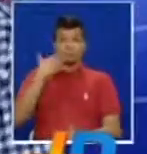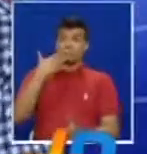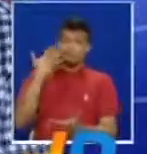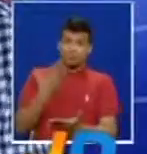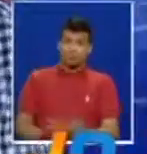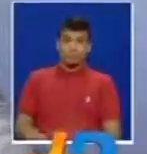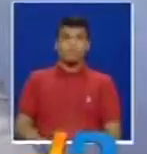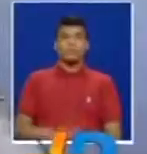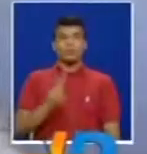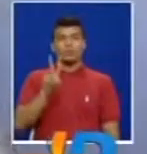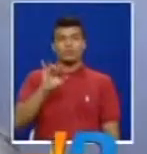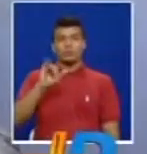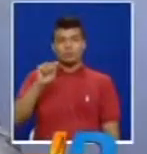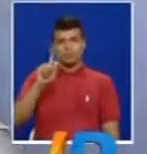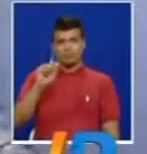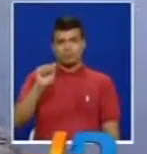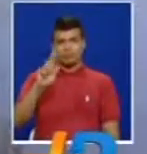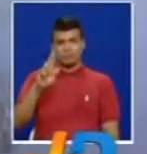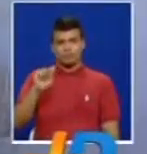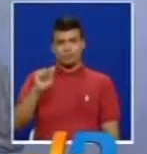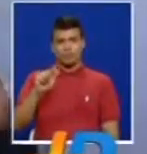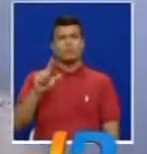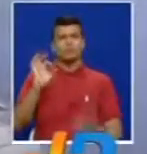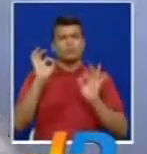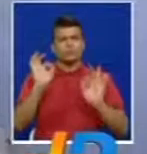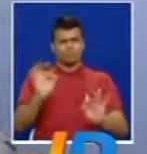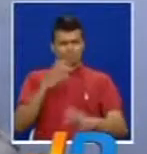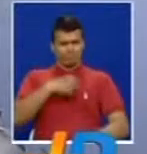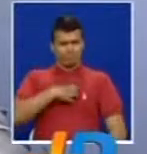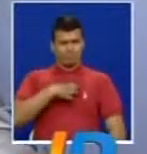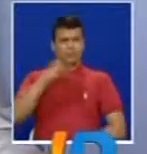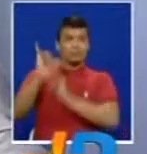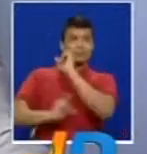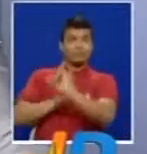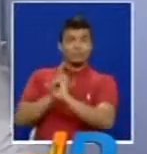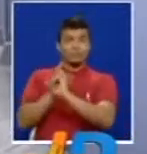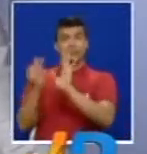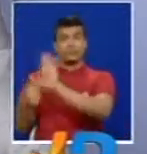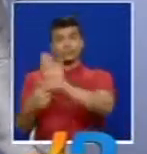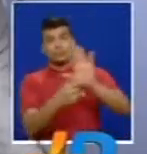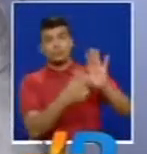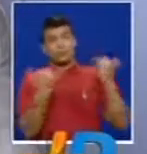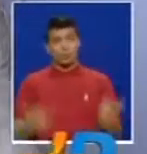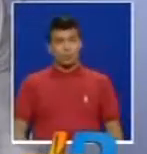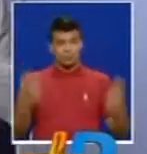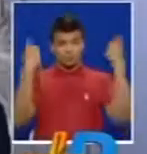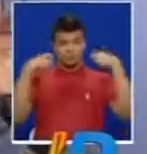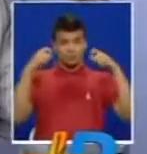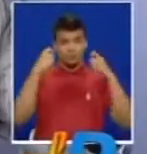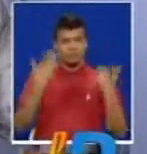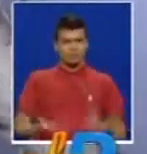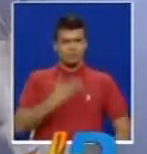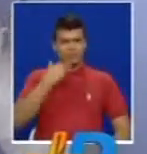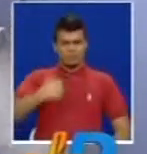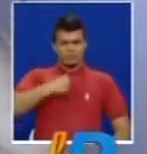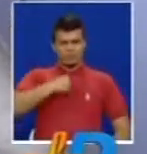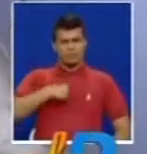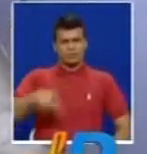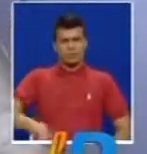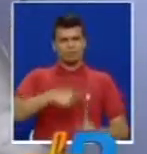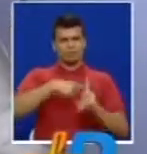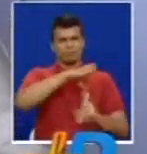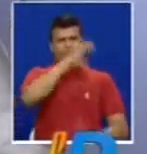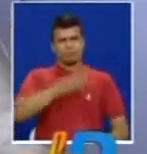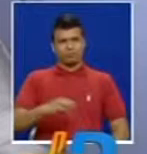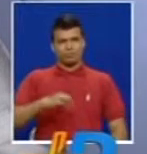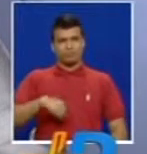Edwin Biafara Mina, jugador que ha sido siempre campeón en el fútbol colombiano y a nivel internacional. Vamos a la parte comercial y este es, sin duda alguna, el mejor